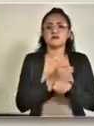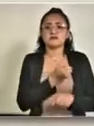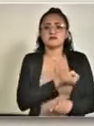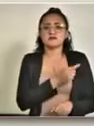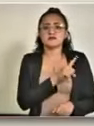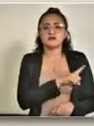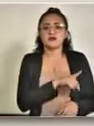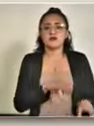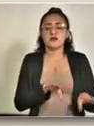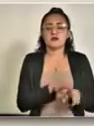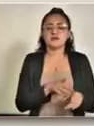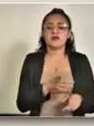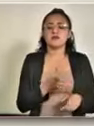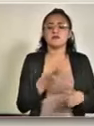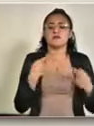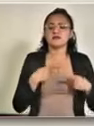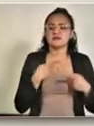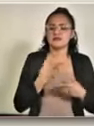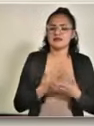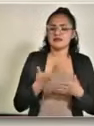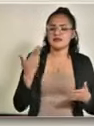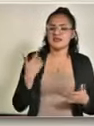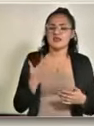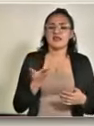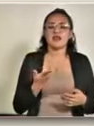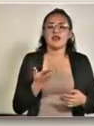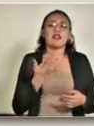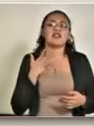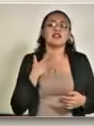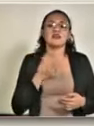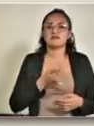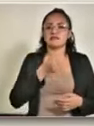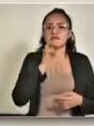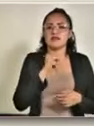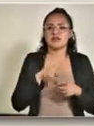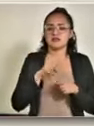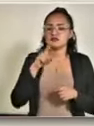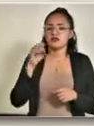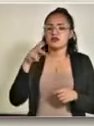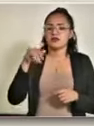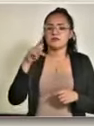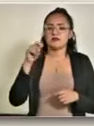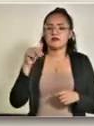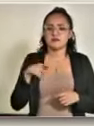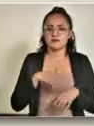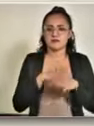salud de los intoxicados que se suscitó esta semana en Suquiapan, por favor.